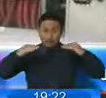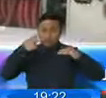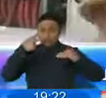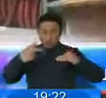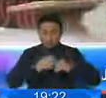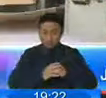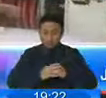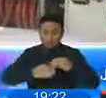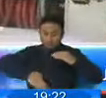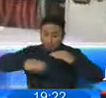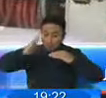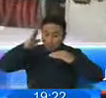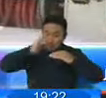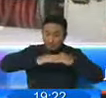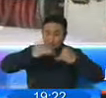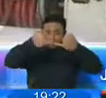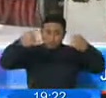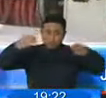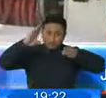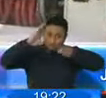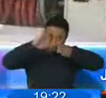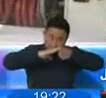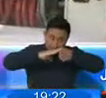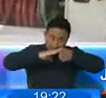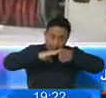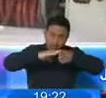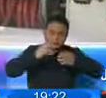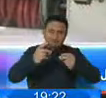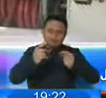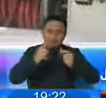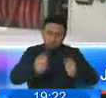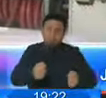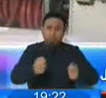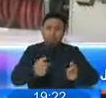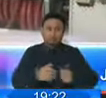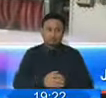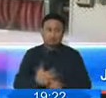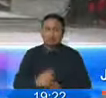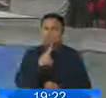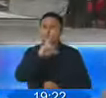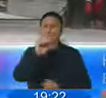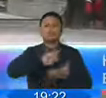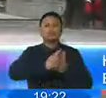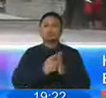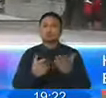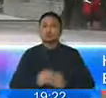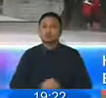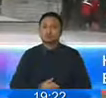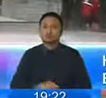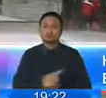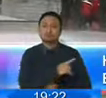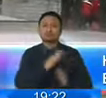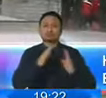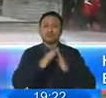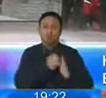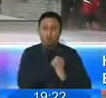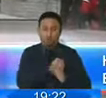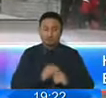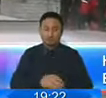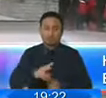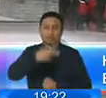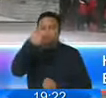topa los cables de alta tensión. Y eso le produce instantáneamente, tal vez en 20 segundos, la muerte. Era el dueño de casa, quedó tendido en la